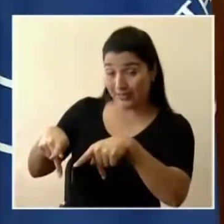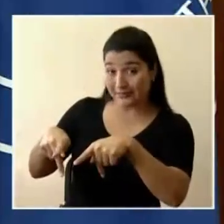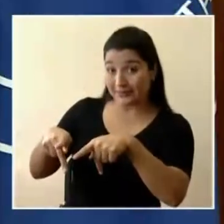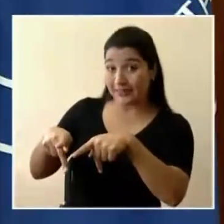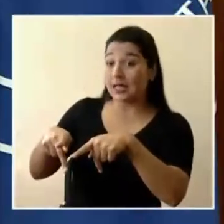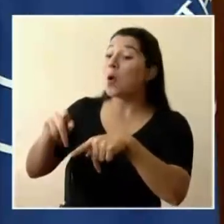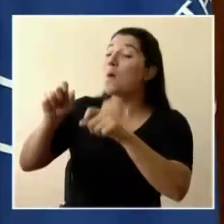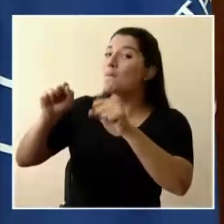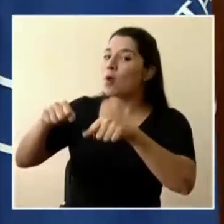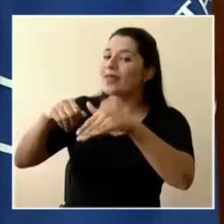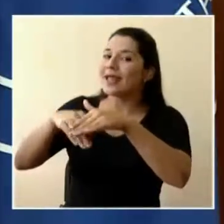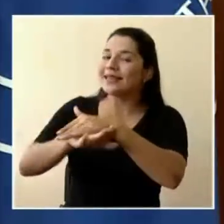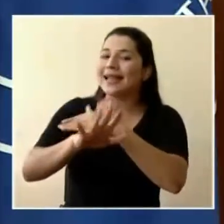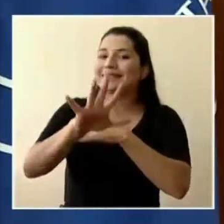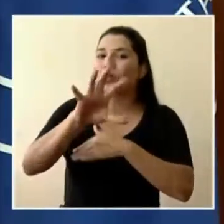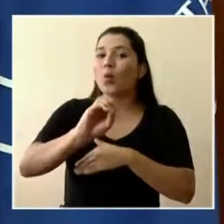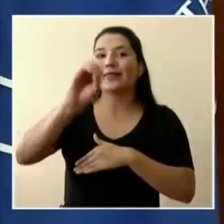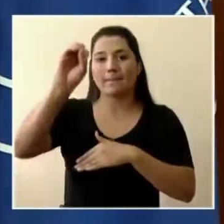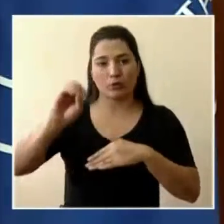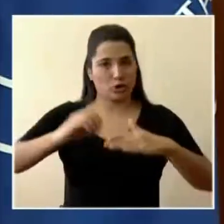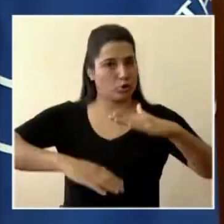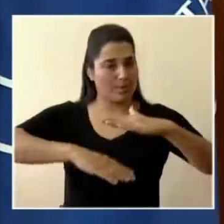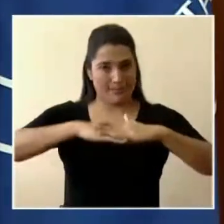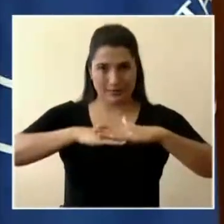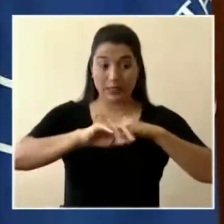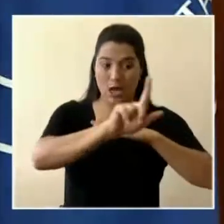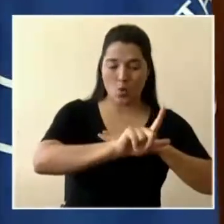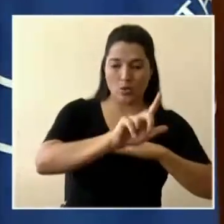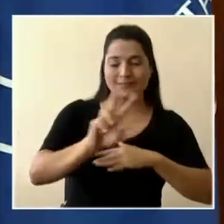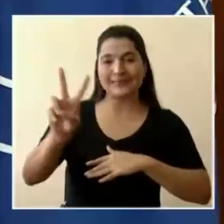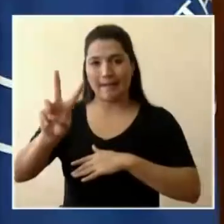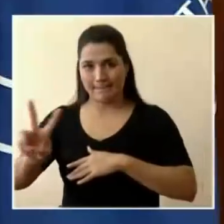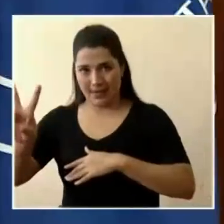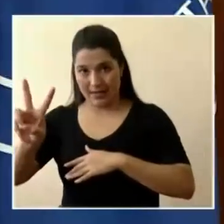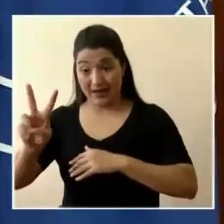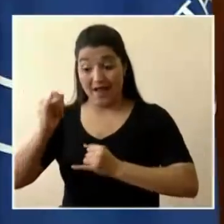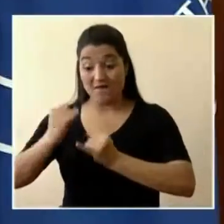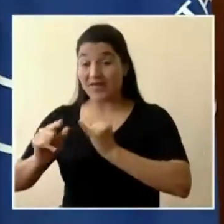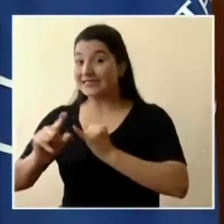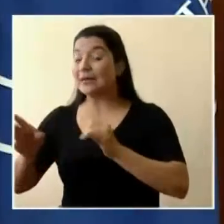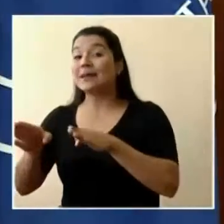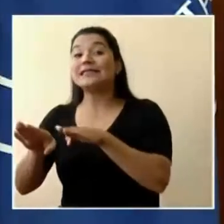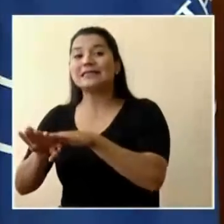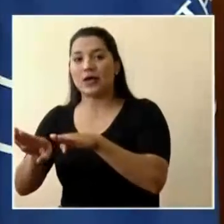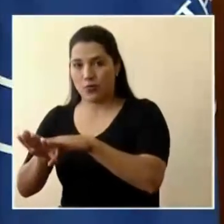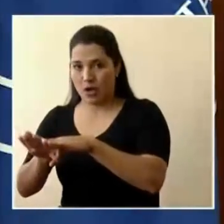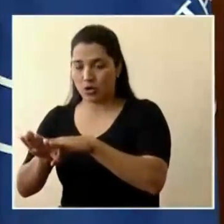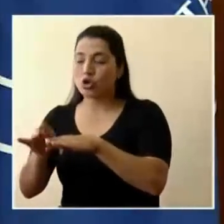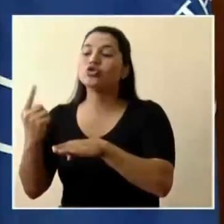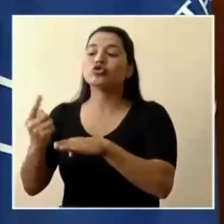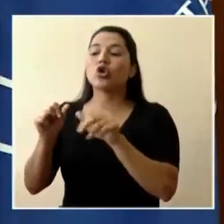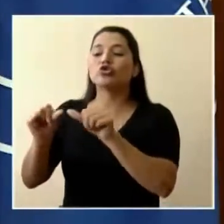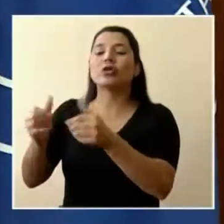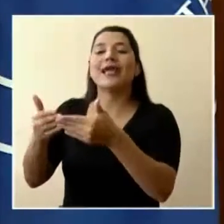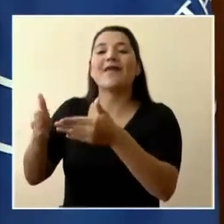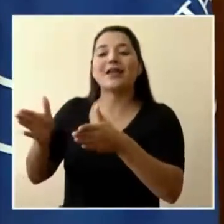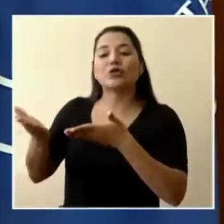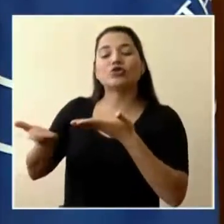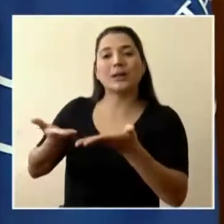al 50% de lunes a viernes, fines de semana cerrados, excepto los servicios de salud,